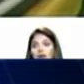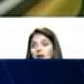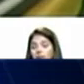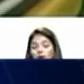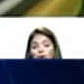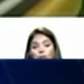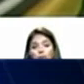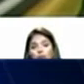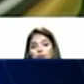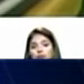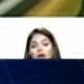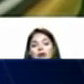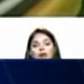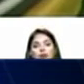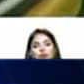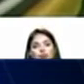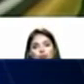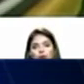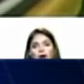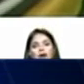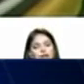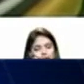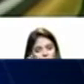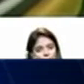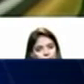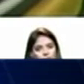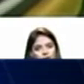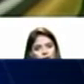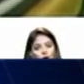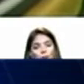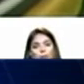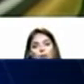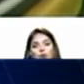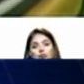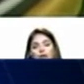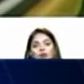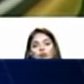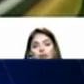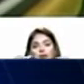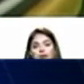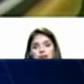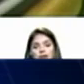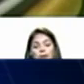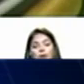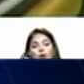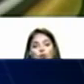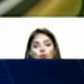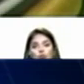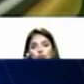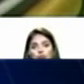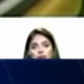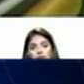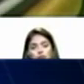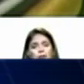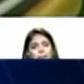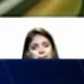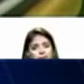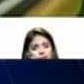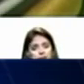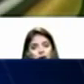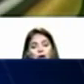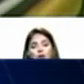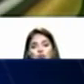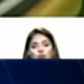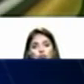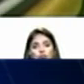impulsar y colaborar en las investigaciones y procesos penales del sistema de justicia, dirigido a